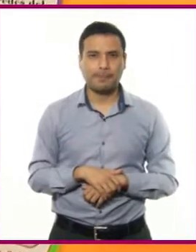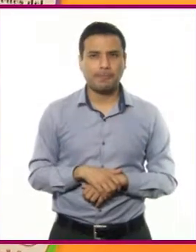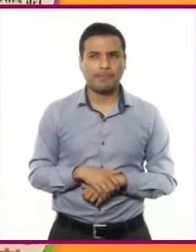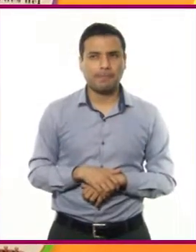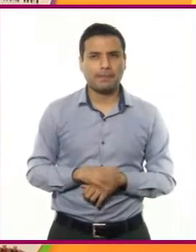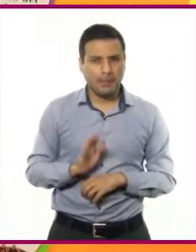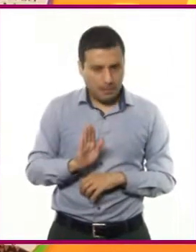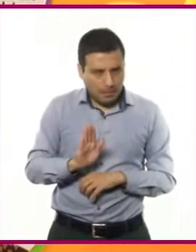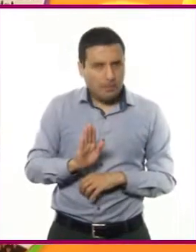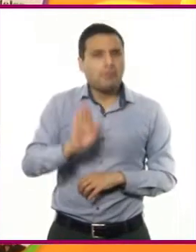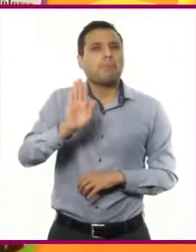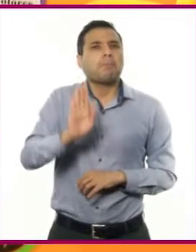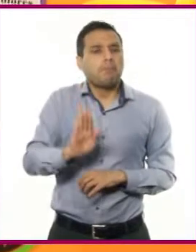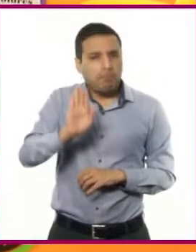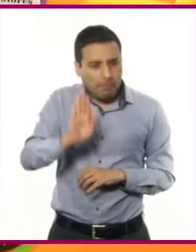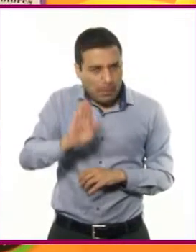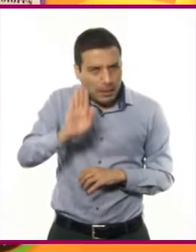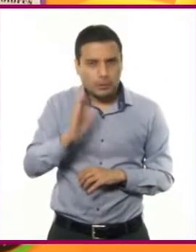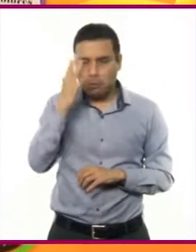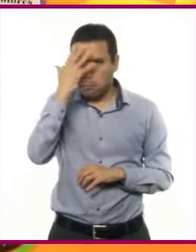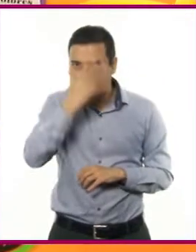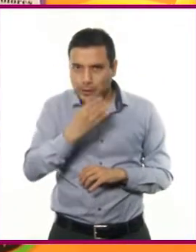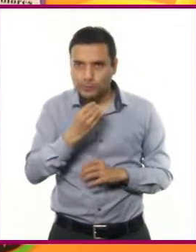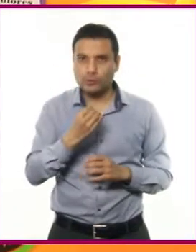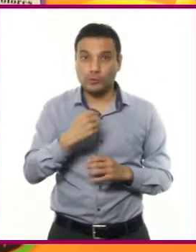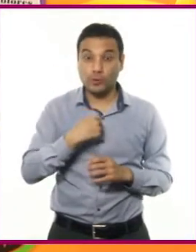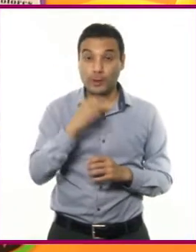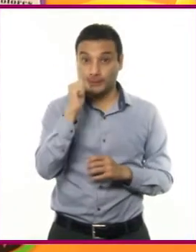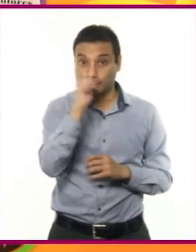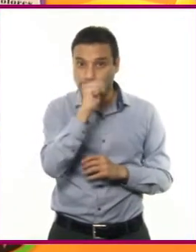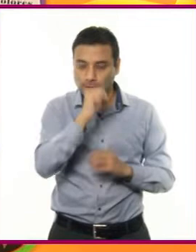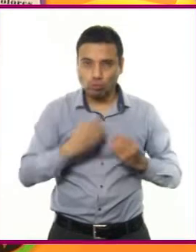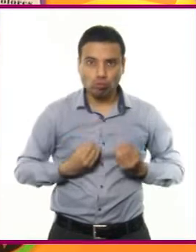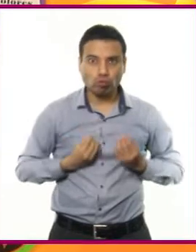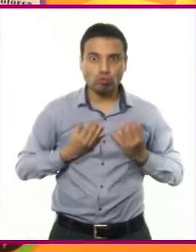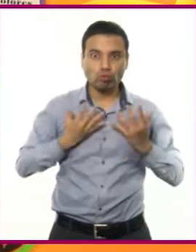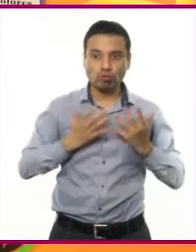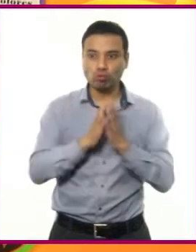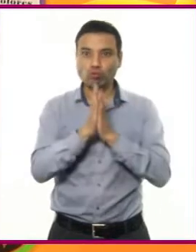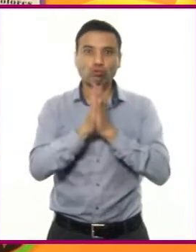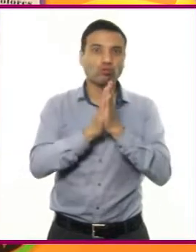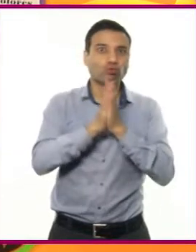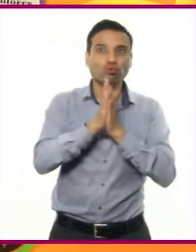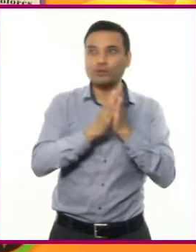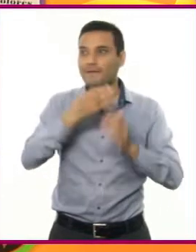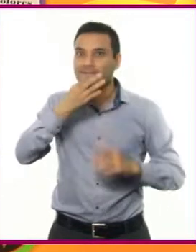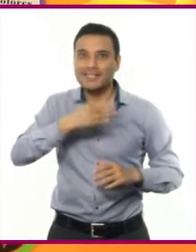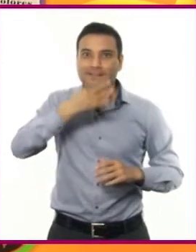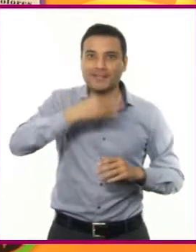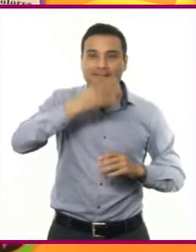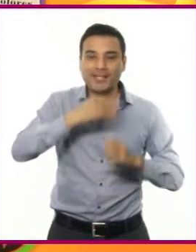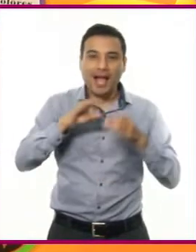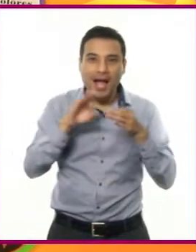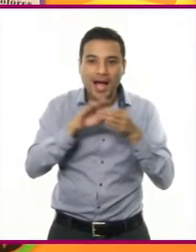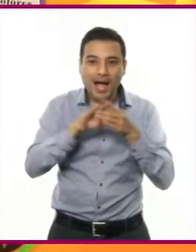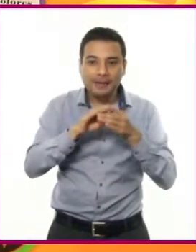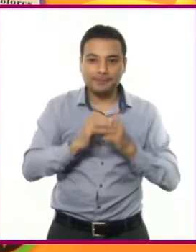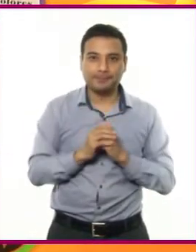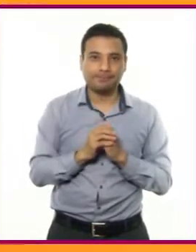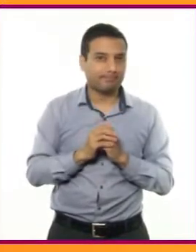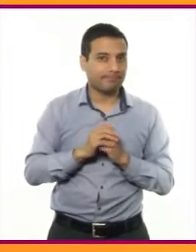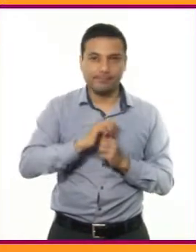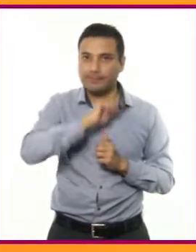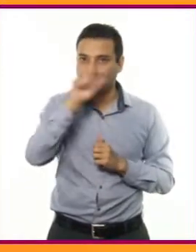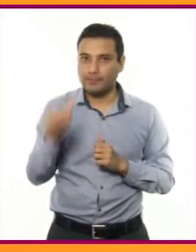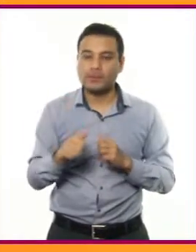muy prometedor el poder aguantar fiestas por largos periodos, sin embargo, las consecuencias pueden ser